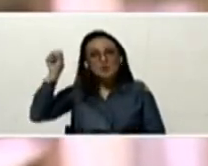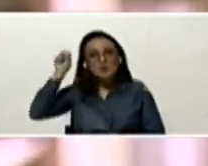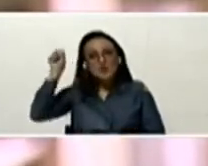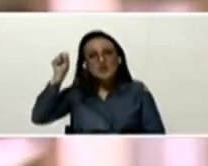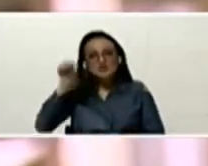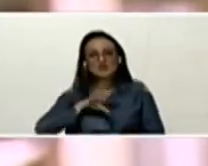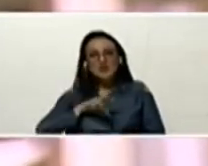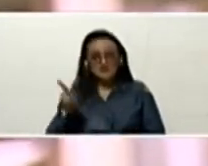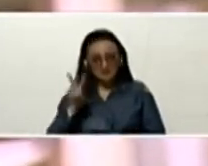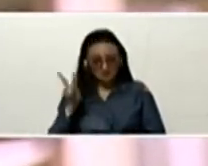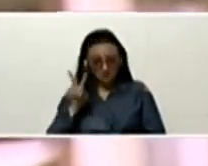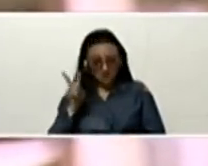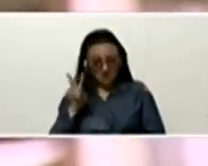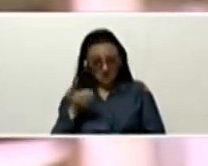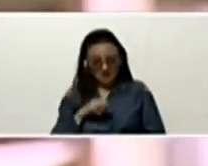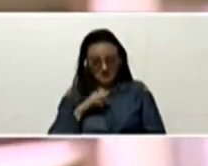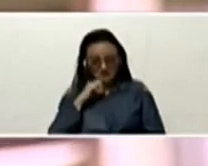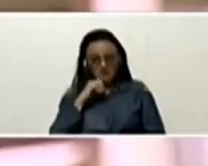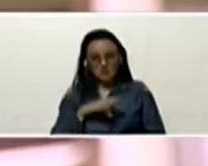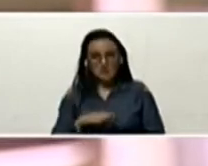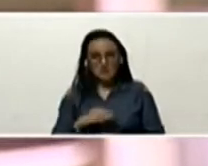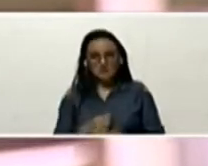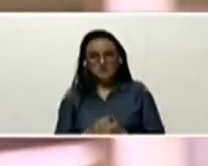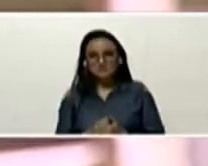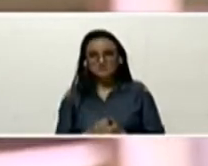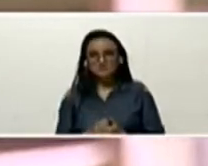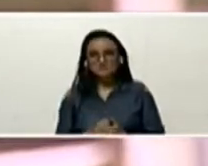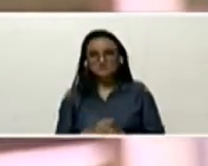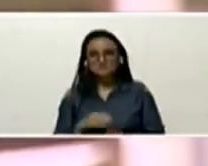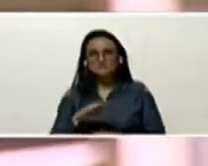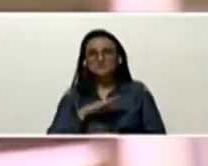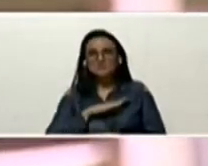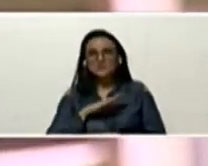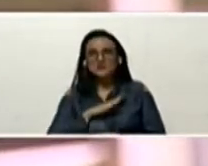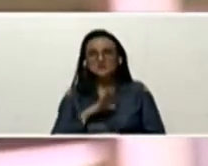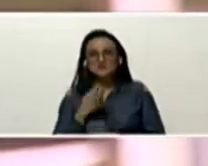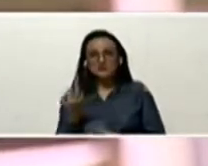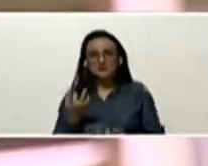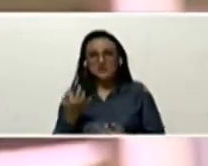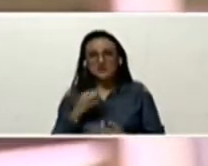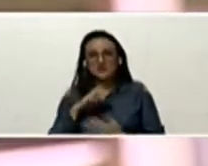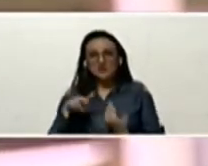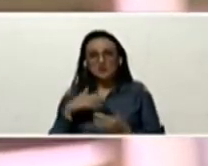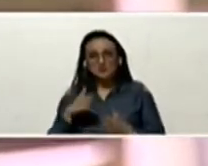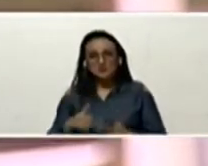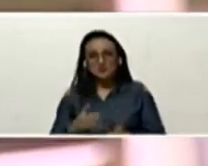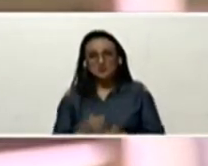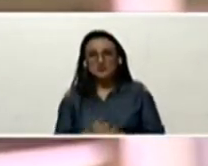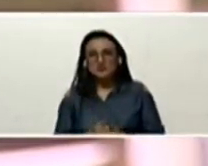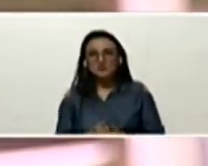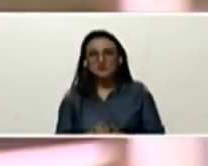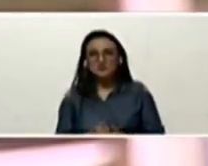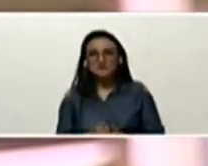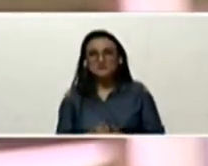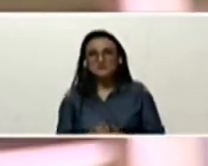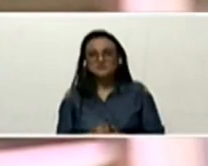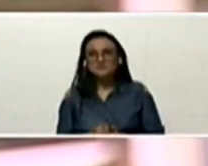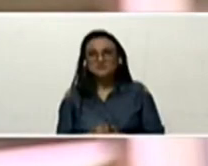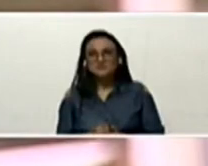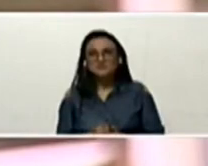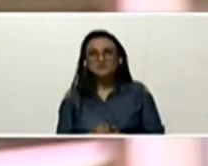PCB, el histórico, el que le perteneció a verdaderos revolucionarios. Eduardo